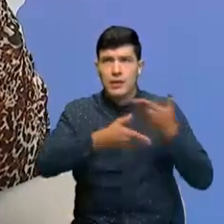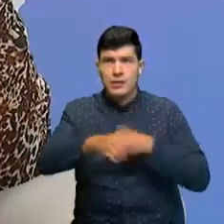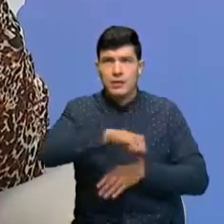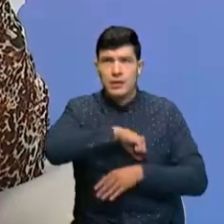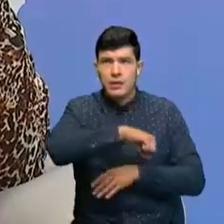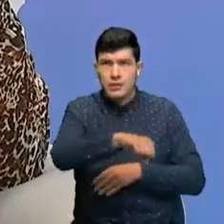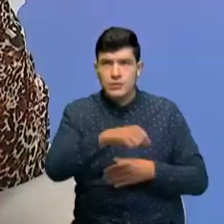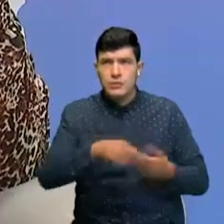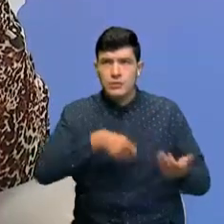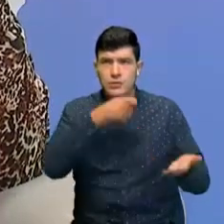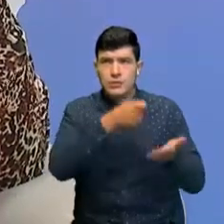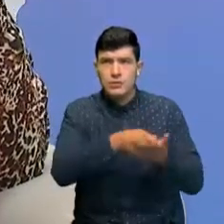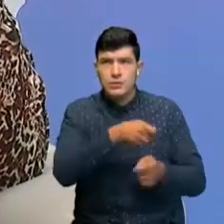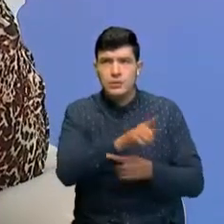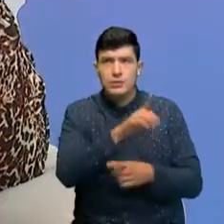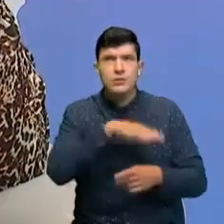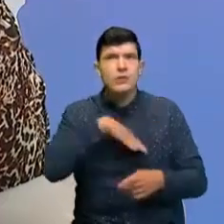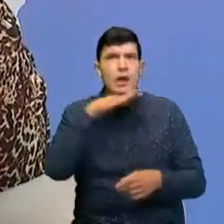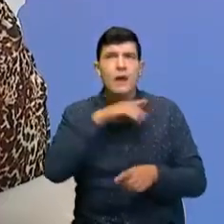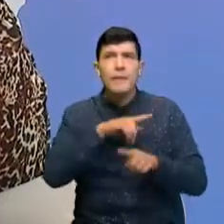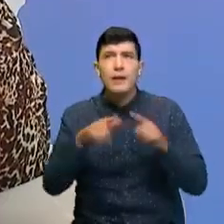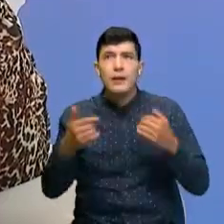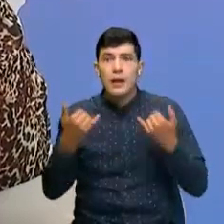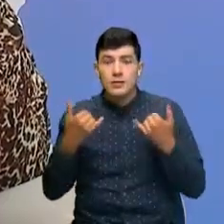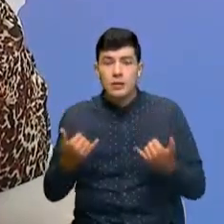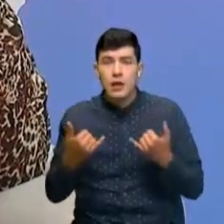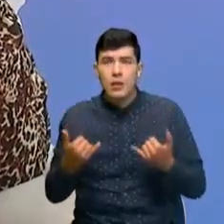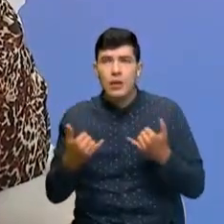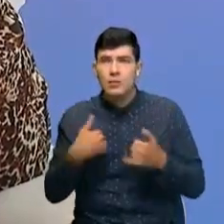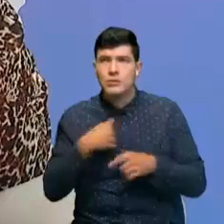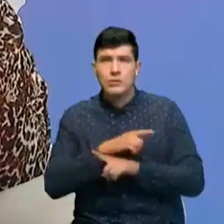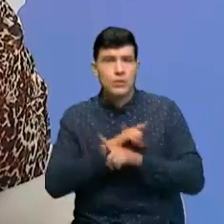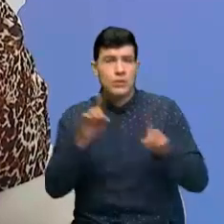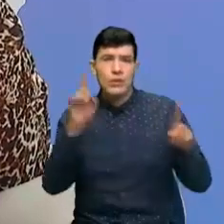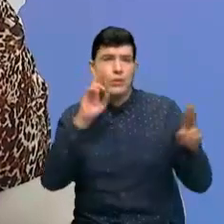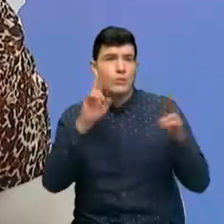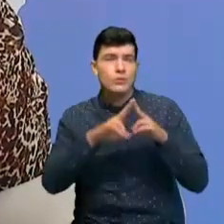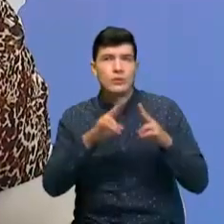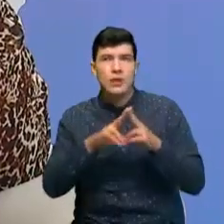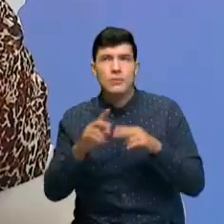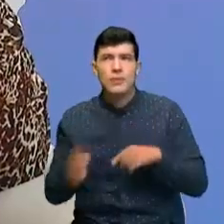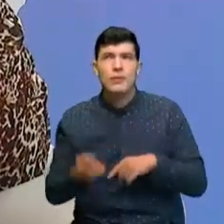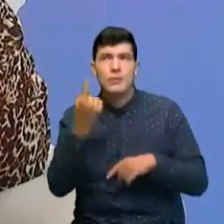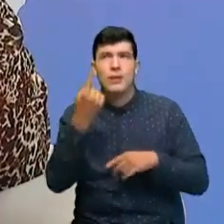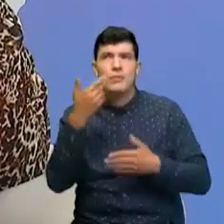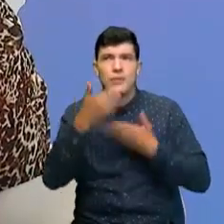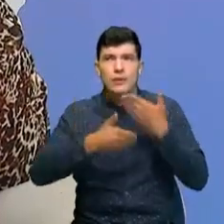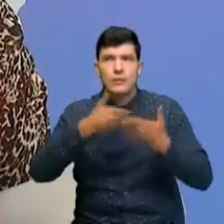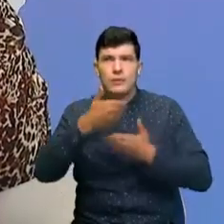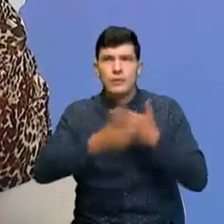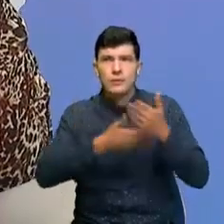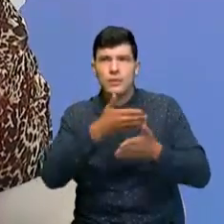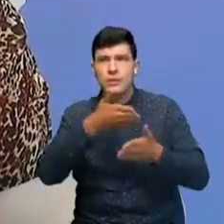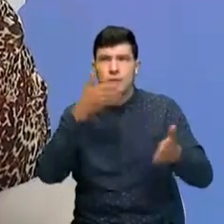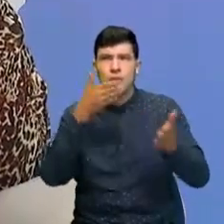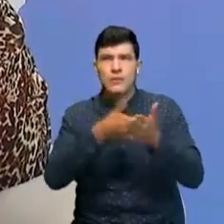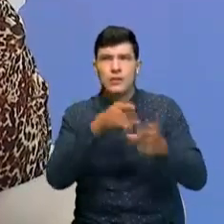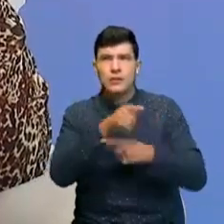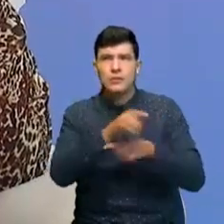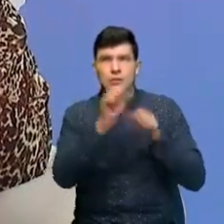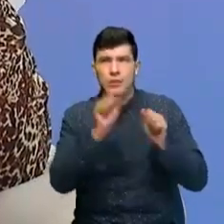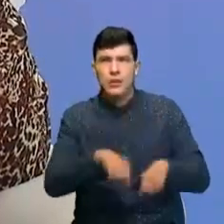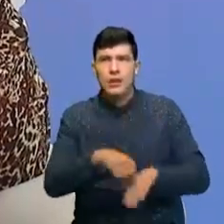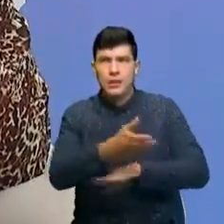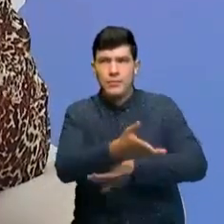que se le retorne lo que le sobró, pero hasta la presente yo no he conocido ni el primer proceso donde hayan demandado